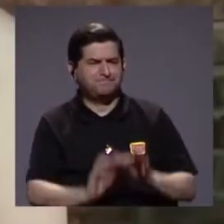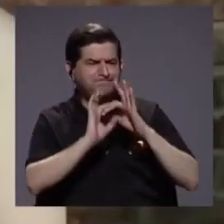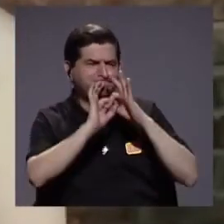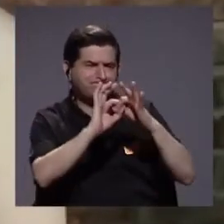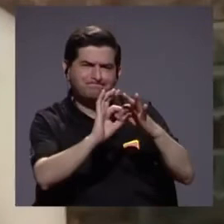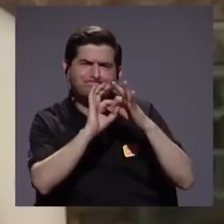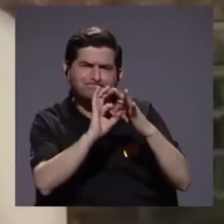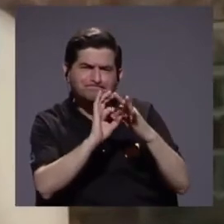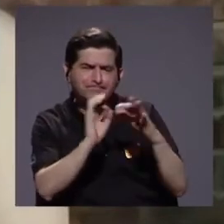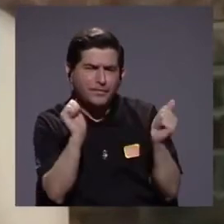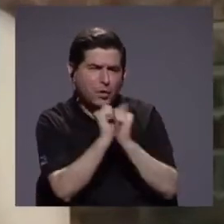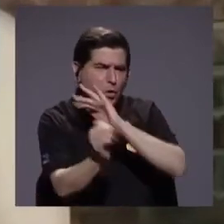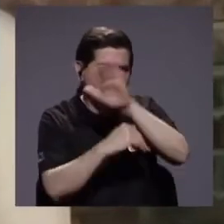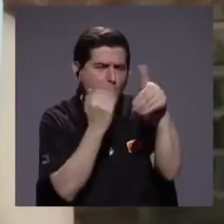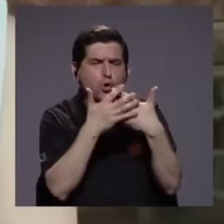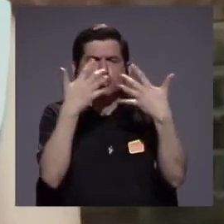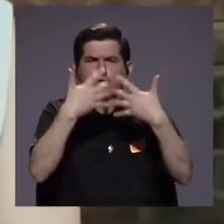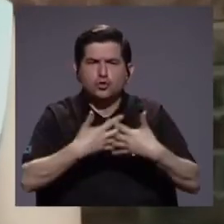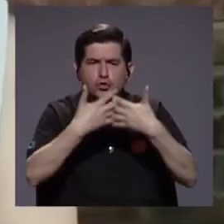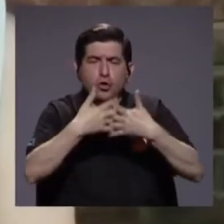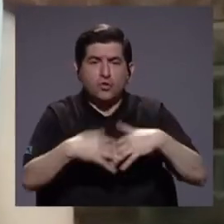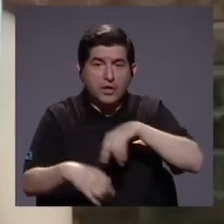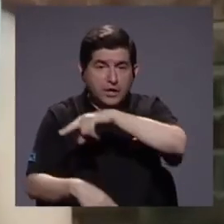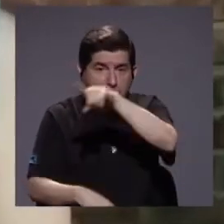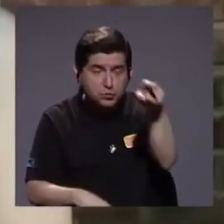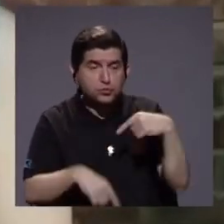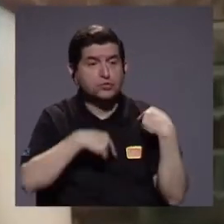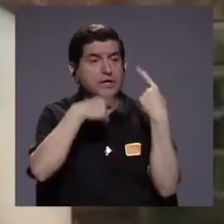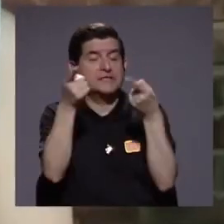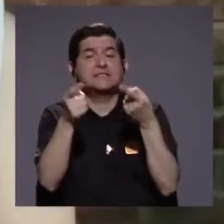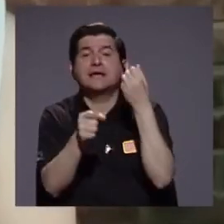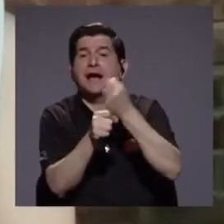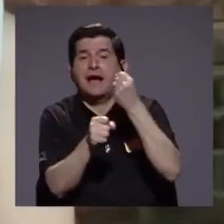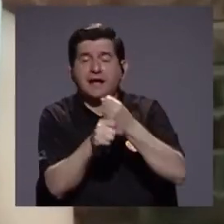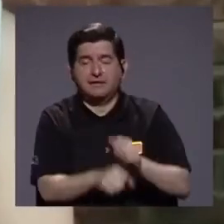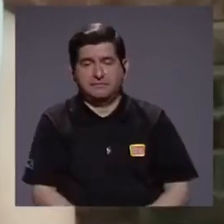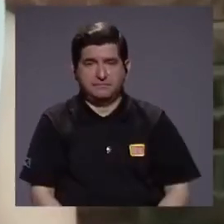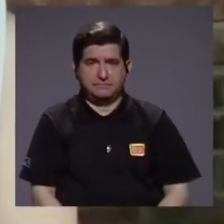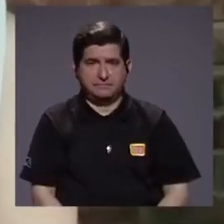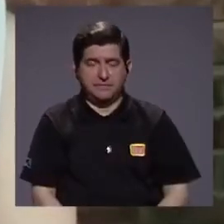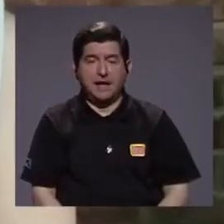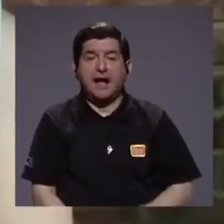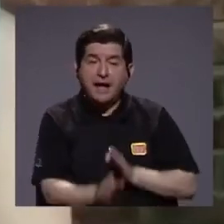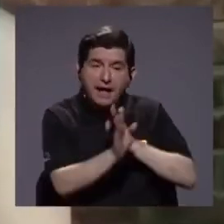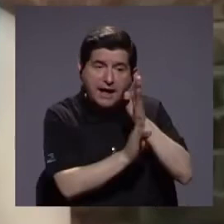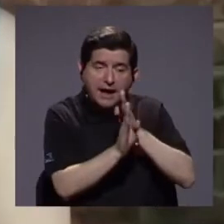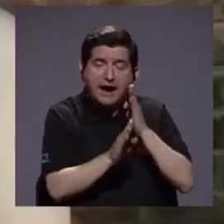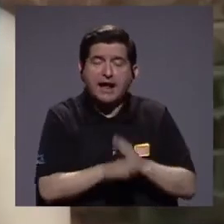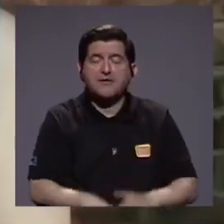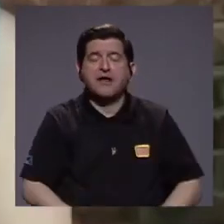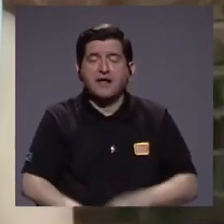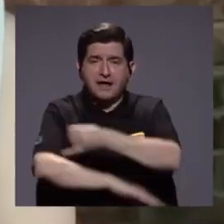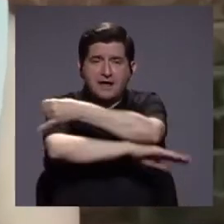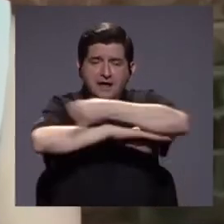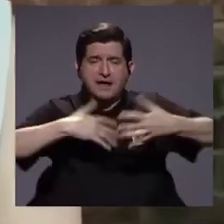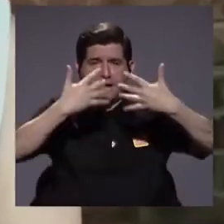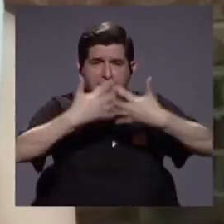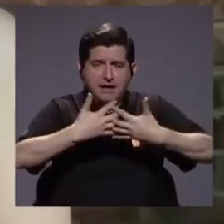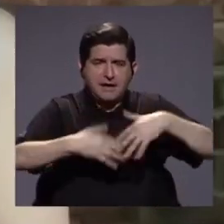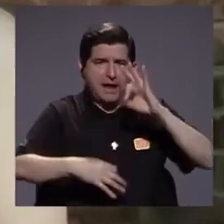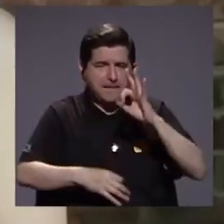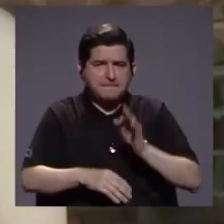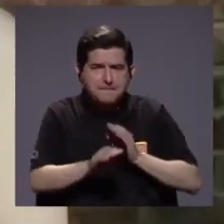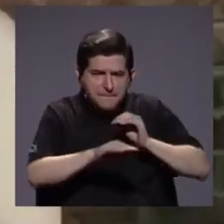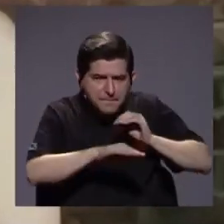relación con todas las empresas donde ustedes van a laborar, para que de esta manera la carrera de ingeniería industrial esté muy bien